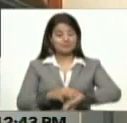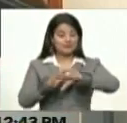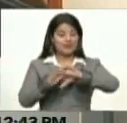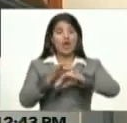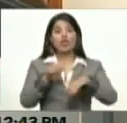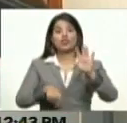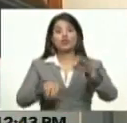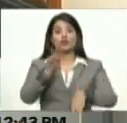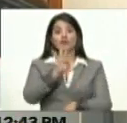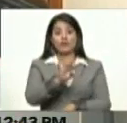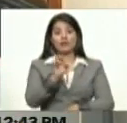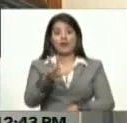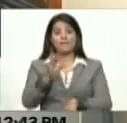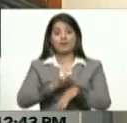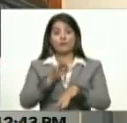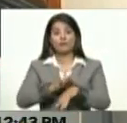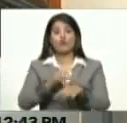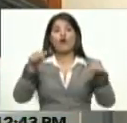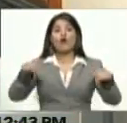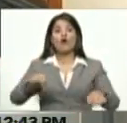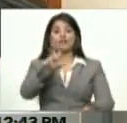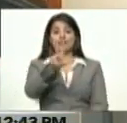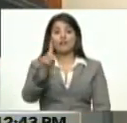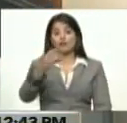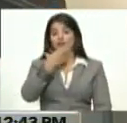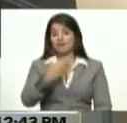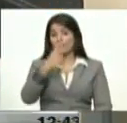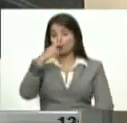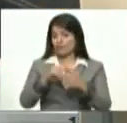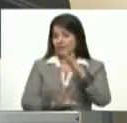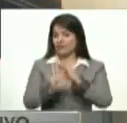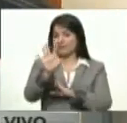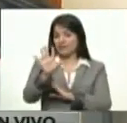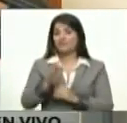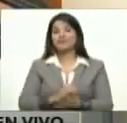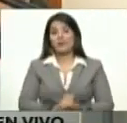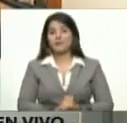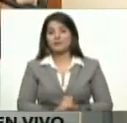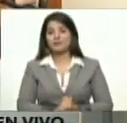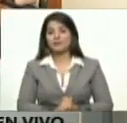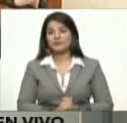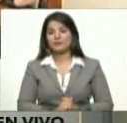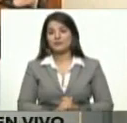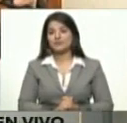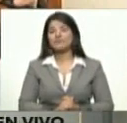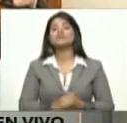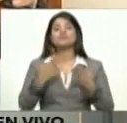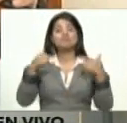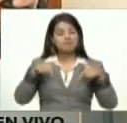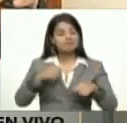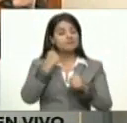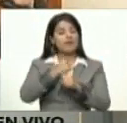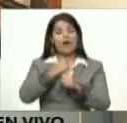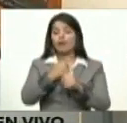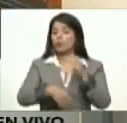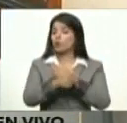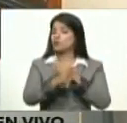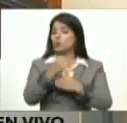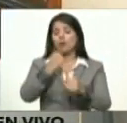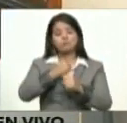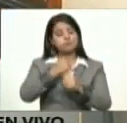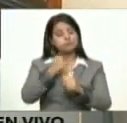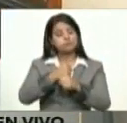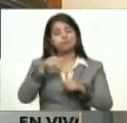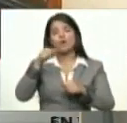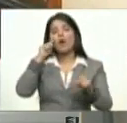12:43 minutos, 31 de diciembre del año 2015. Aquí estamos trabajando, pues, por la